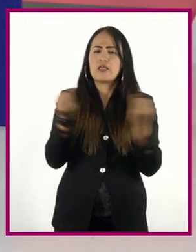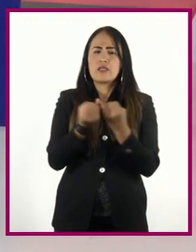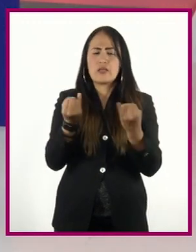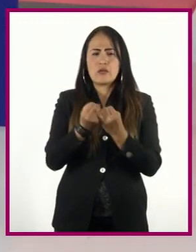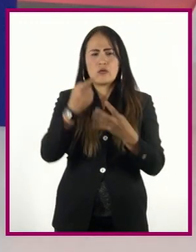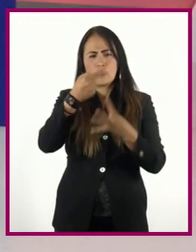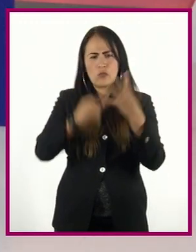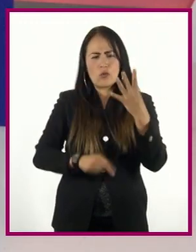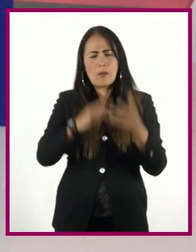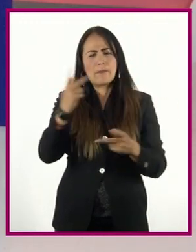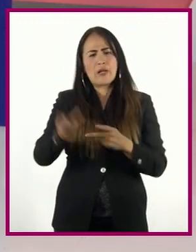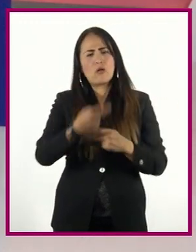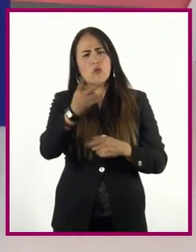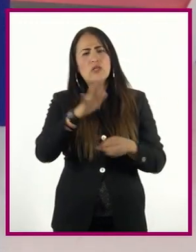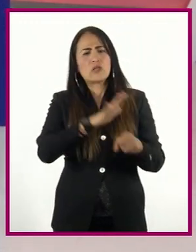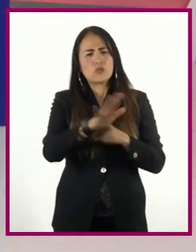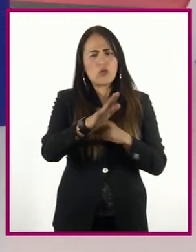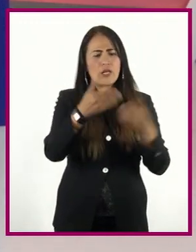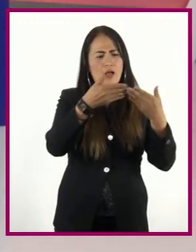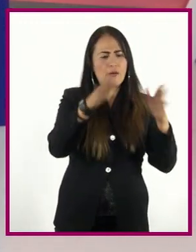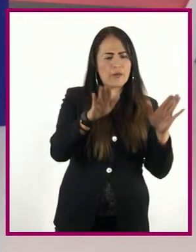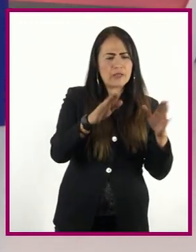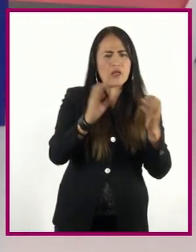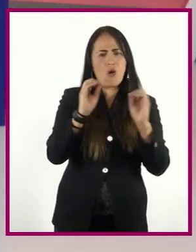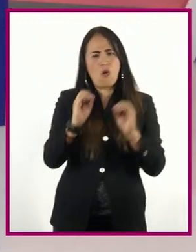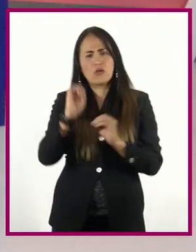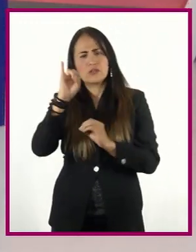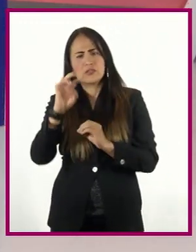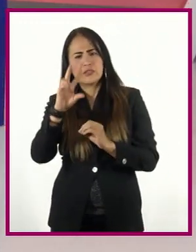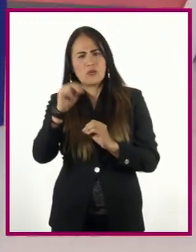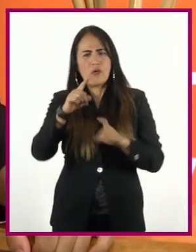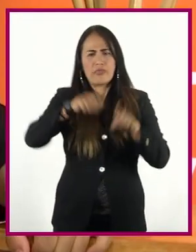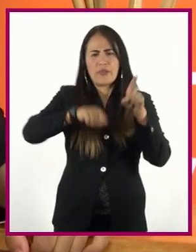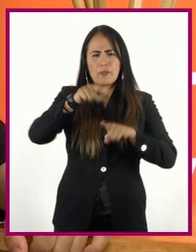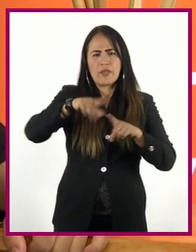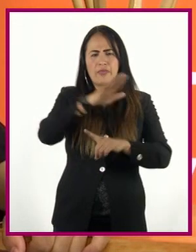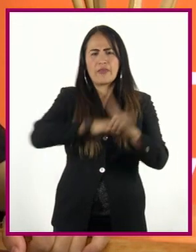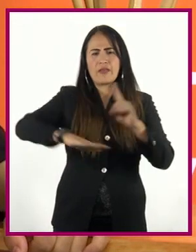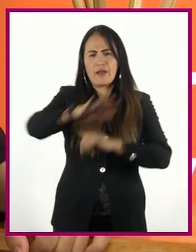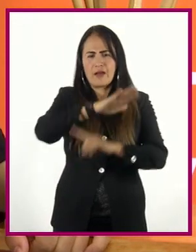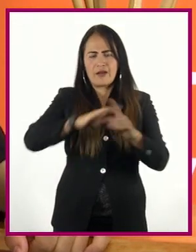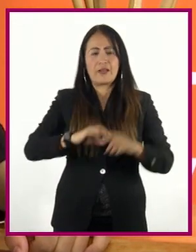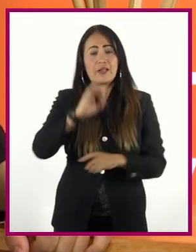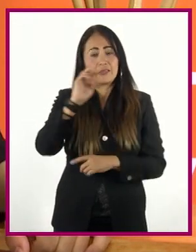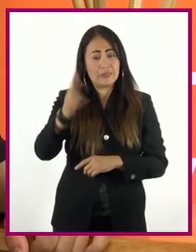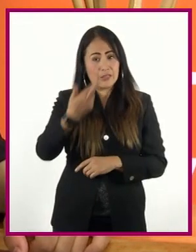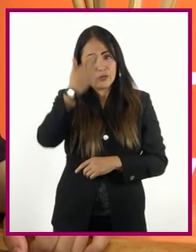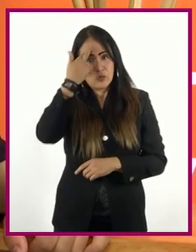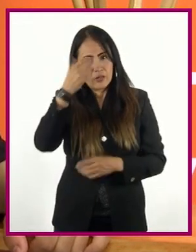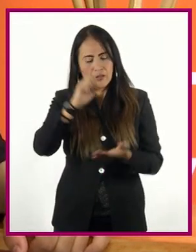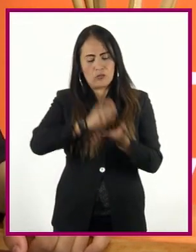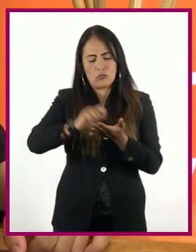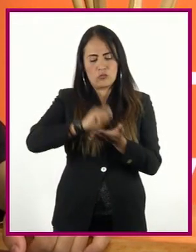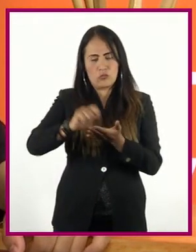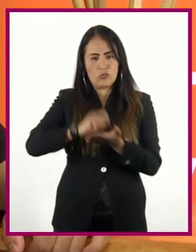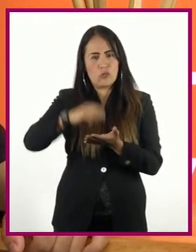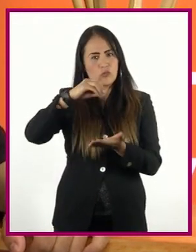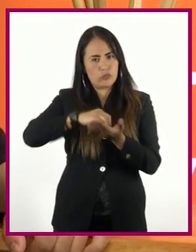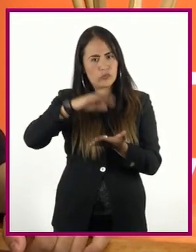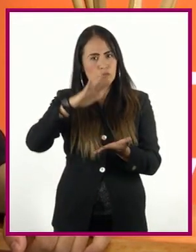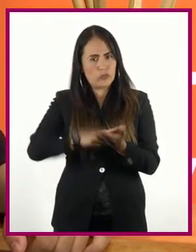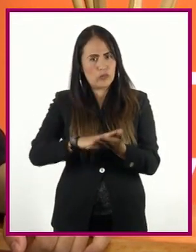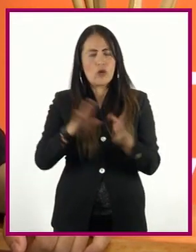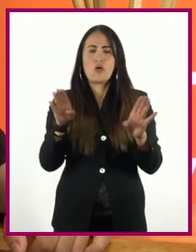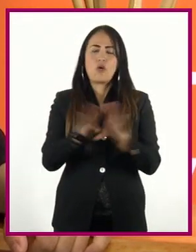la clase de preguntas que serán más pertinentes dependiendo el contexto. No olviden que es importante registrar la entrevista con